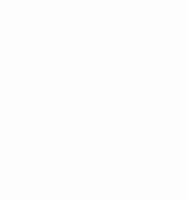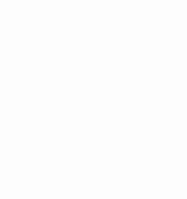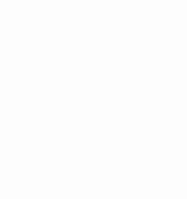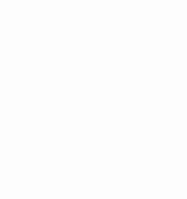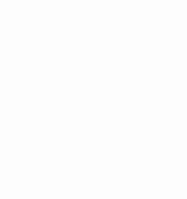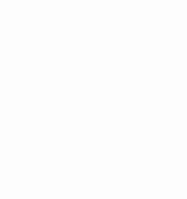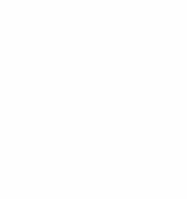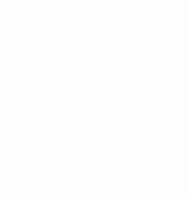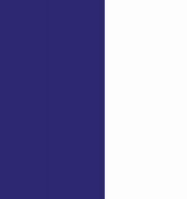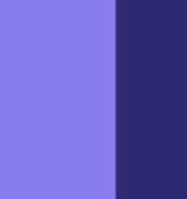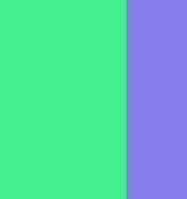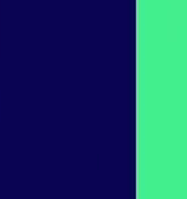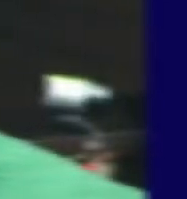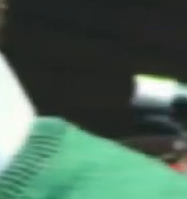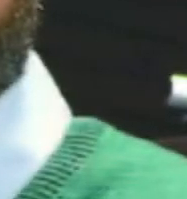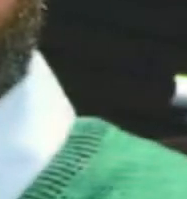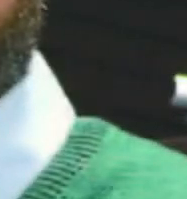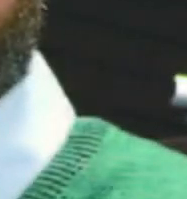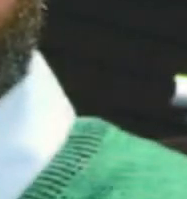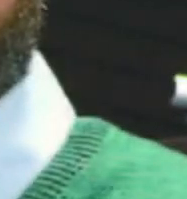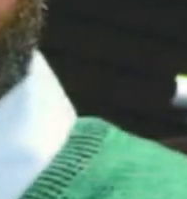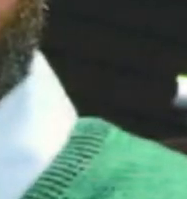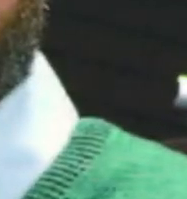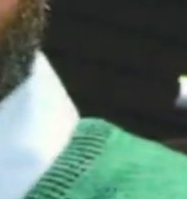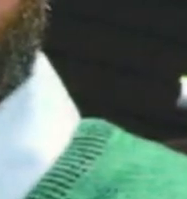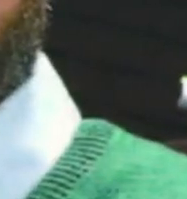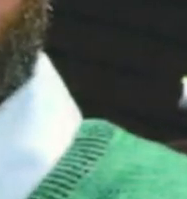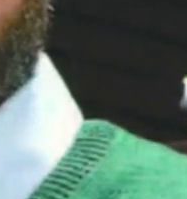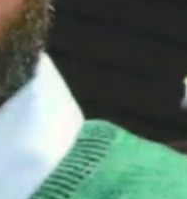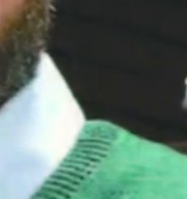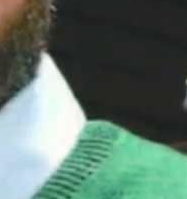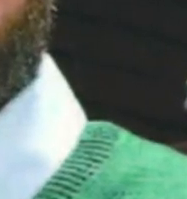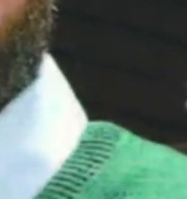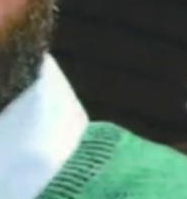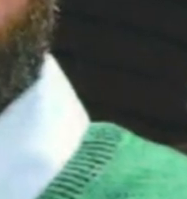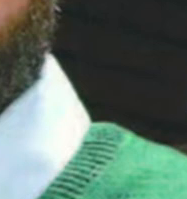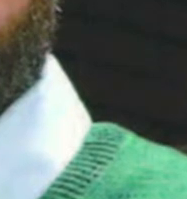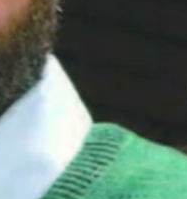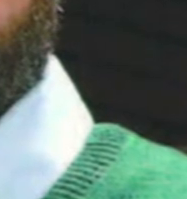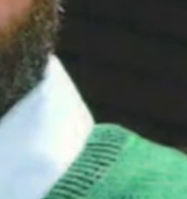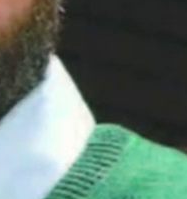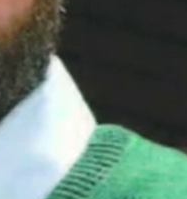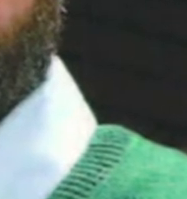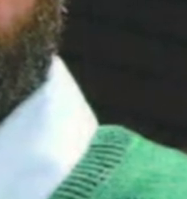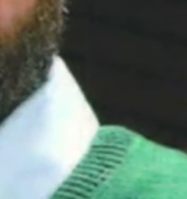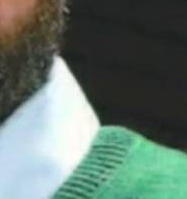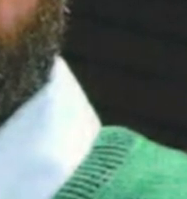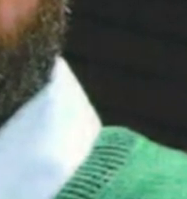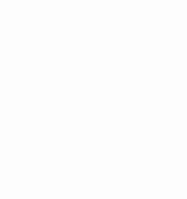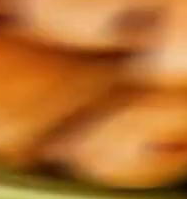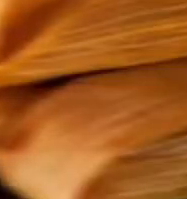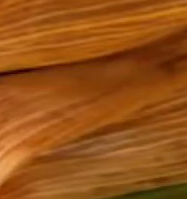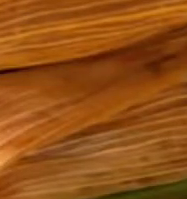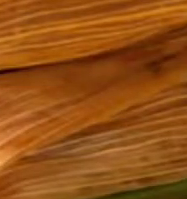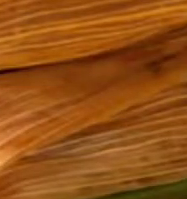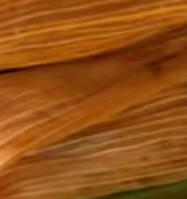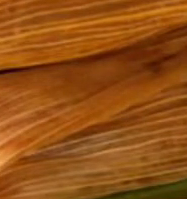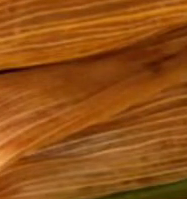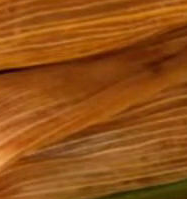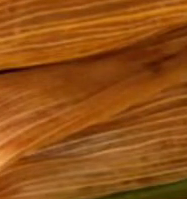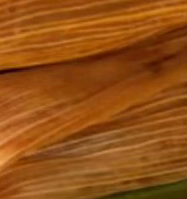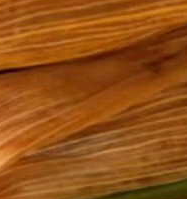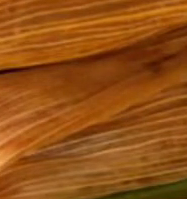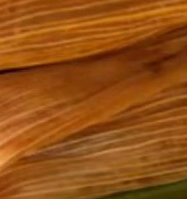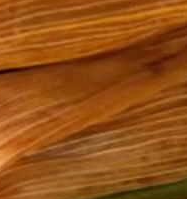No te pierdas Nuevo León en la Hora Nacional. Ricardo Marcos, presidente de CONARTE, explica los retos de este organismo frente a la pandemia.